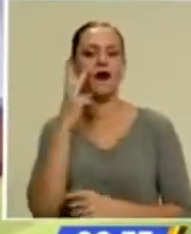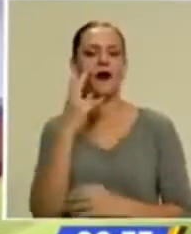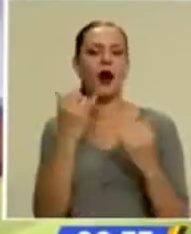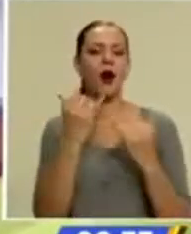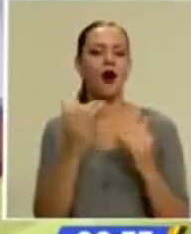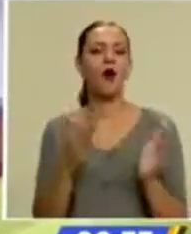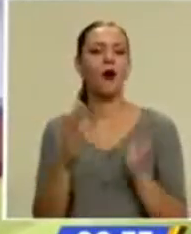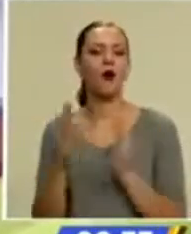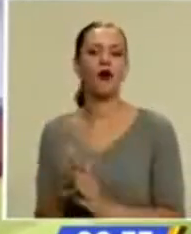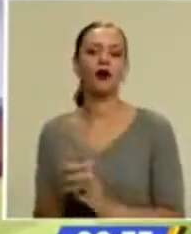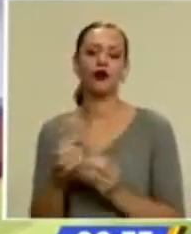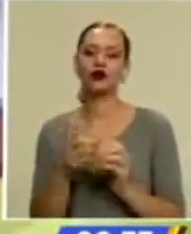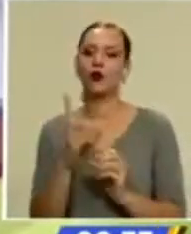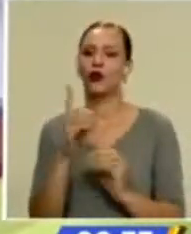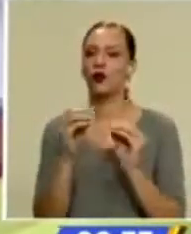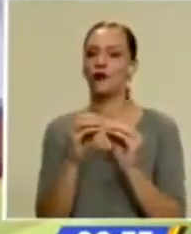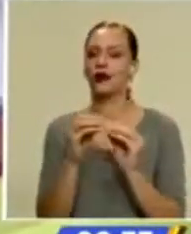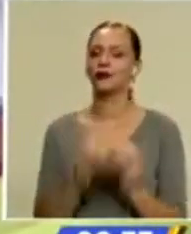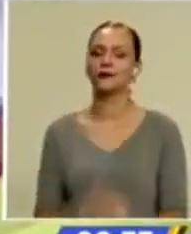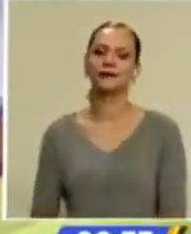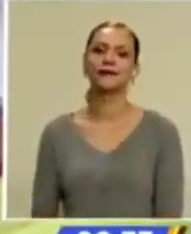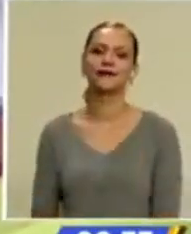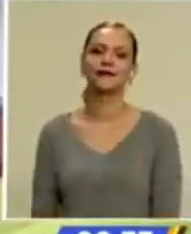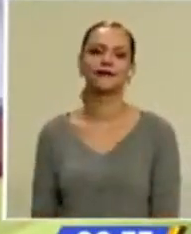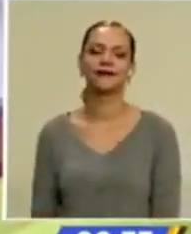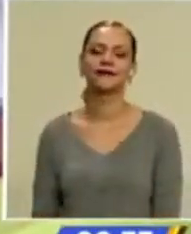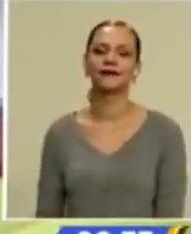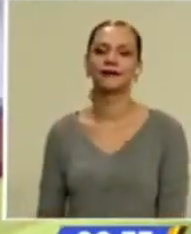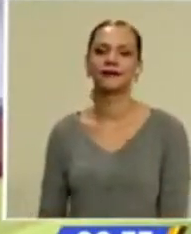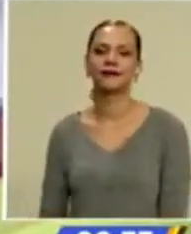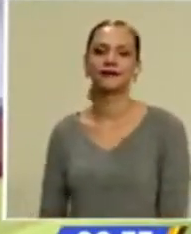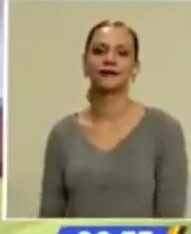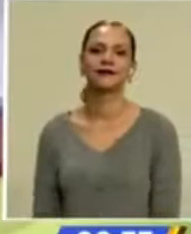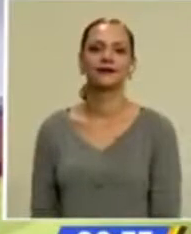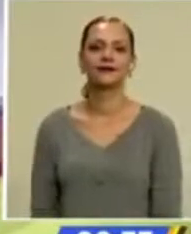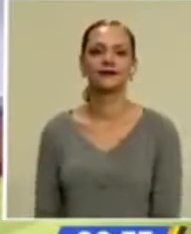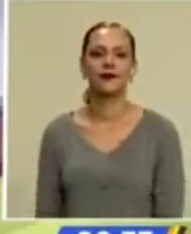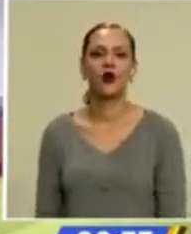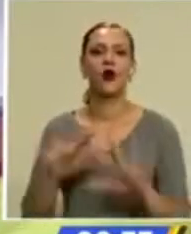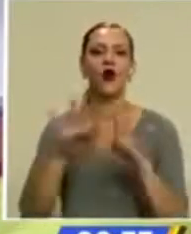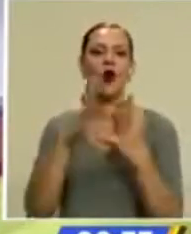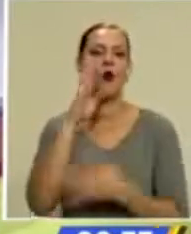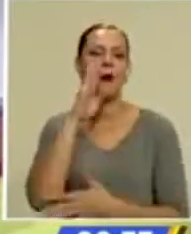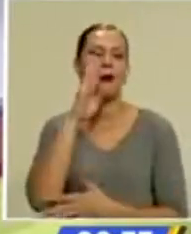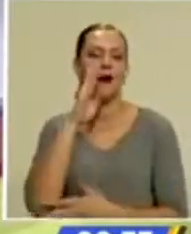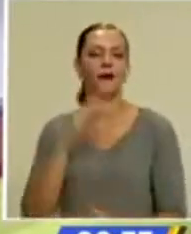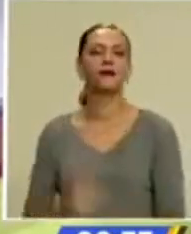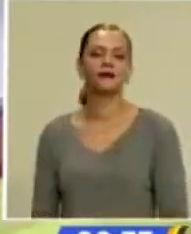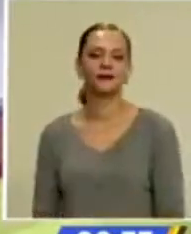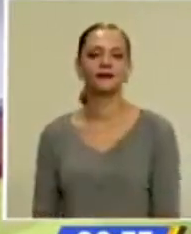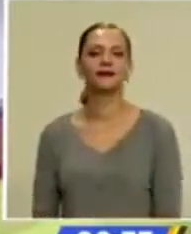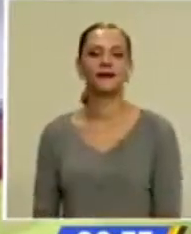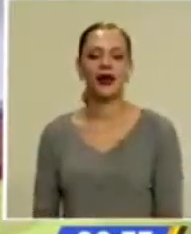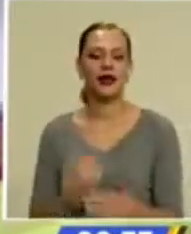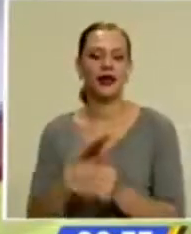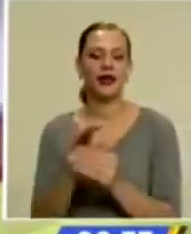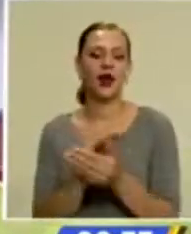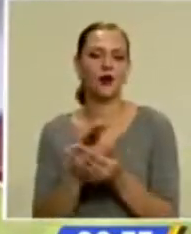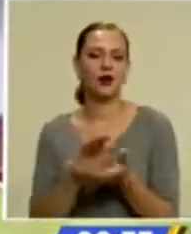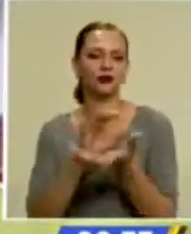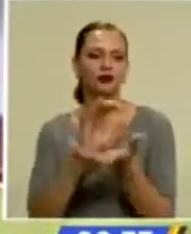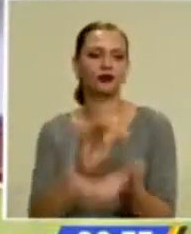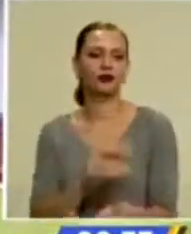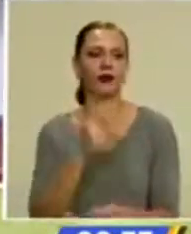ahora. Y ahora ya nos queda una más. Nos queda una más. Vamos a ver esa. Es como la mamá de las bolitas.